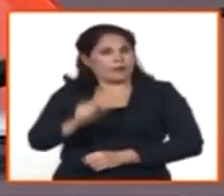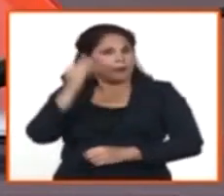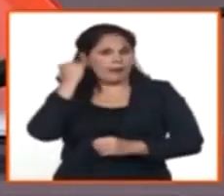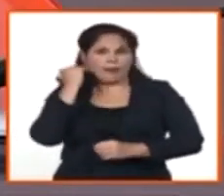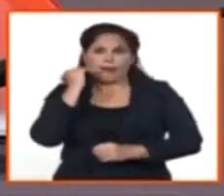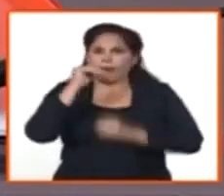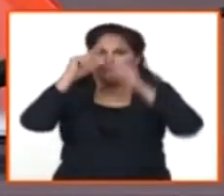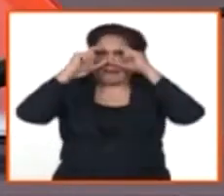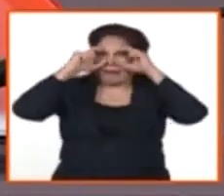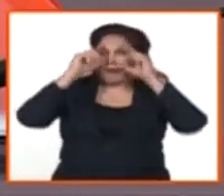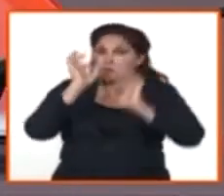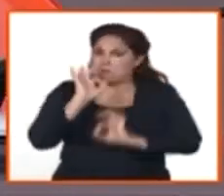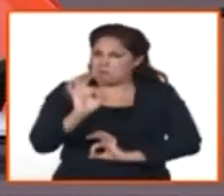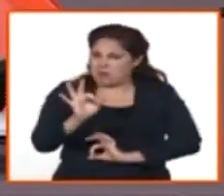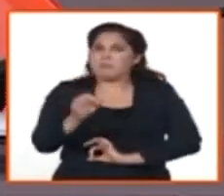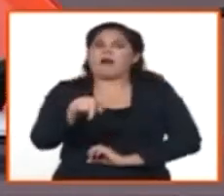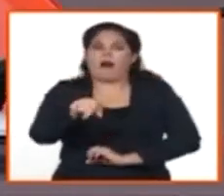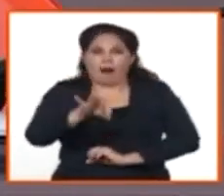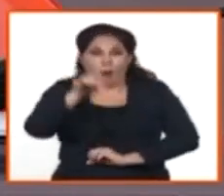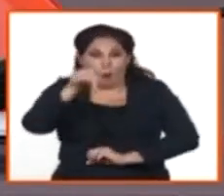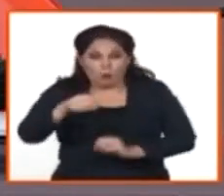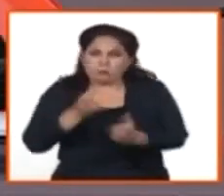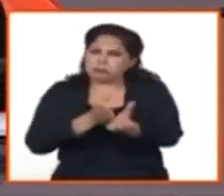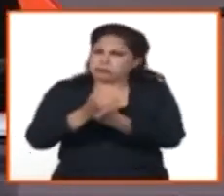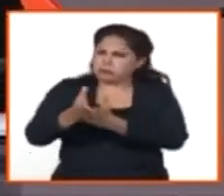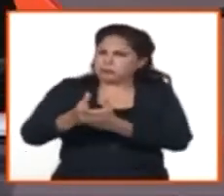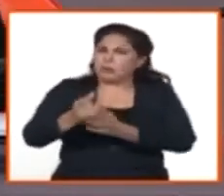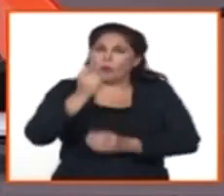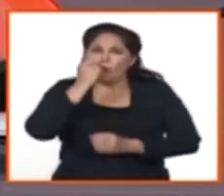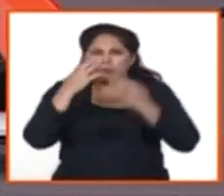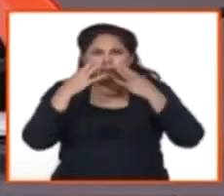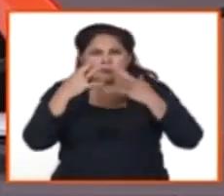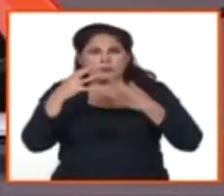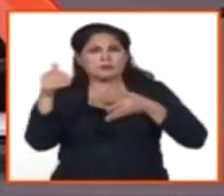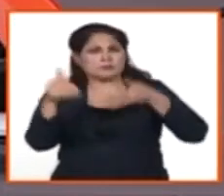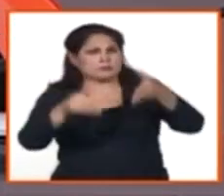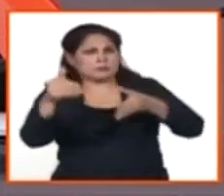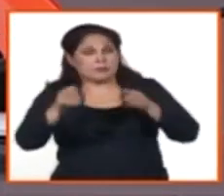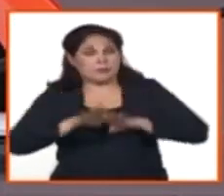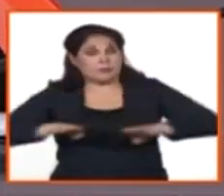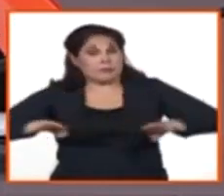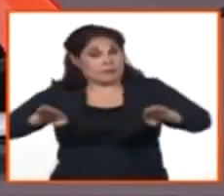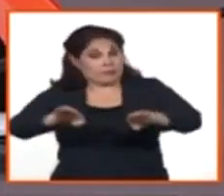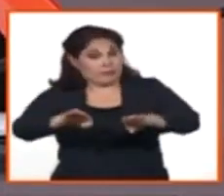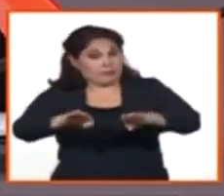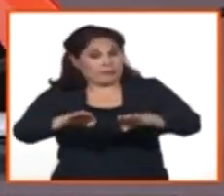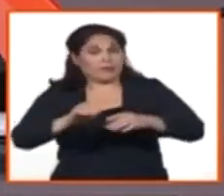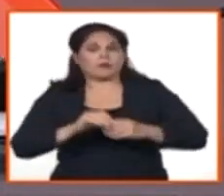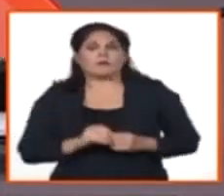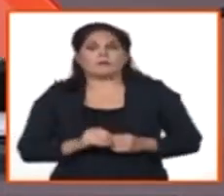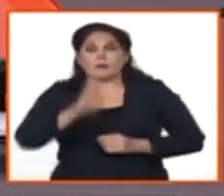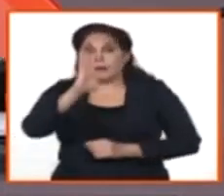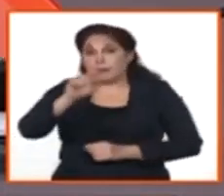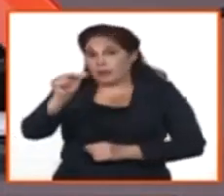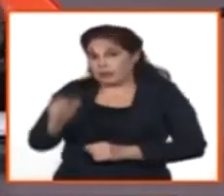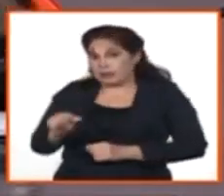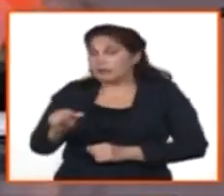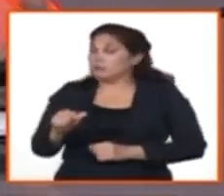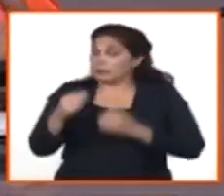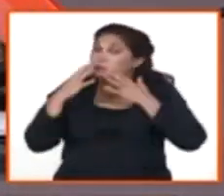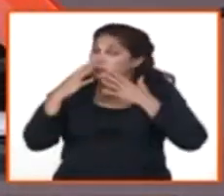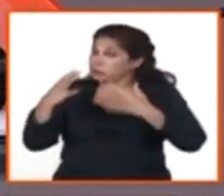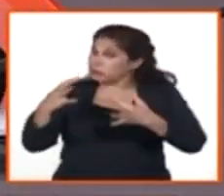espacio con el reconocido escritor y también pues teólogo brasileño Frei Beto, quien es